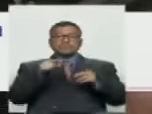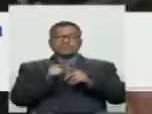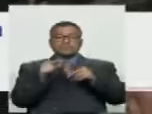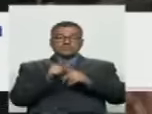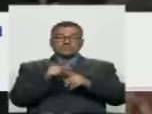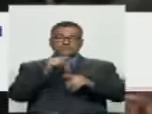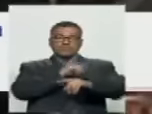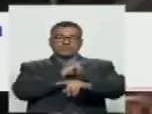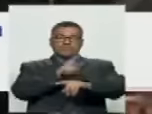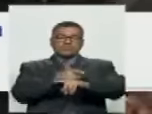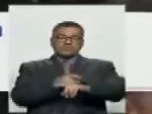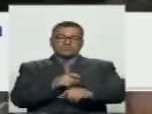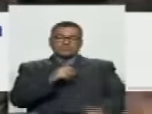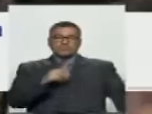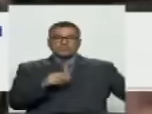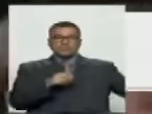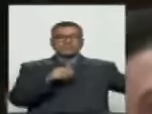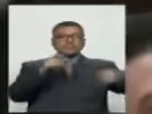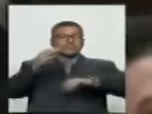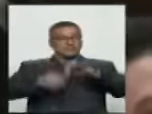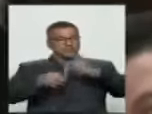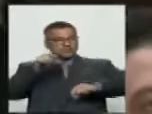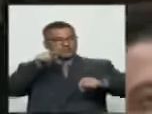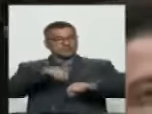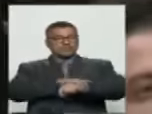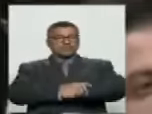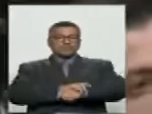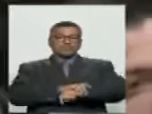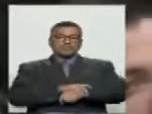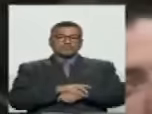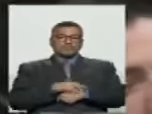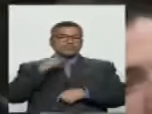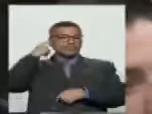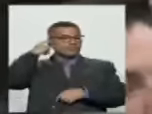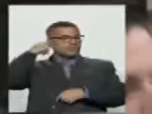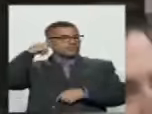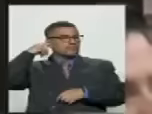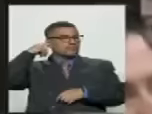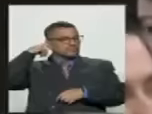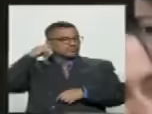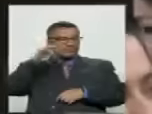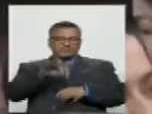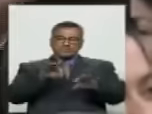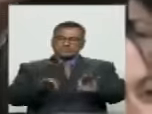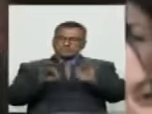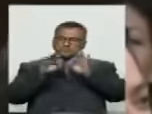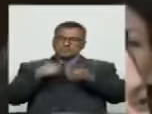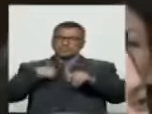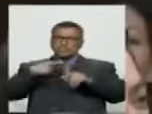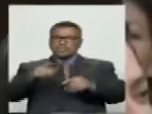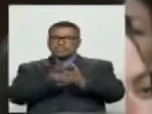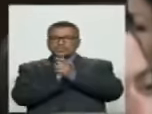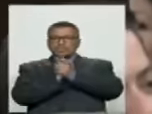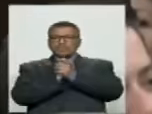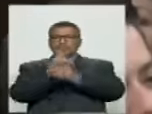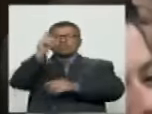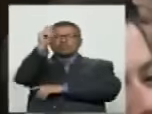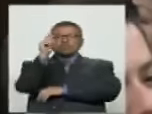germen moral del fascismo. Justo ahí. Pero me interesa, presidente y colegas